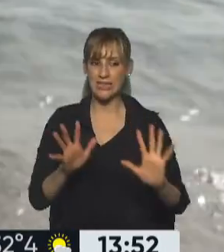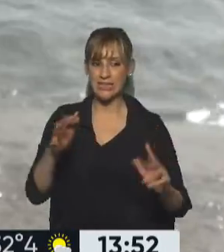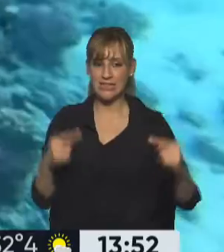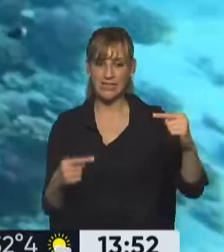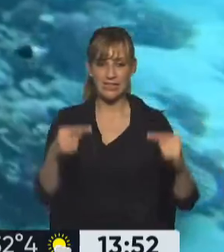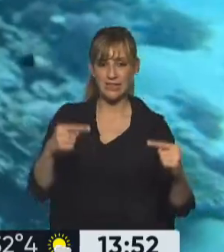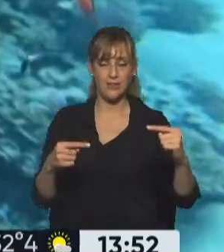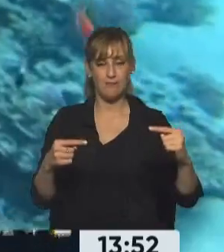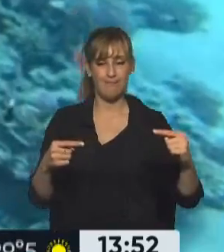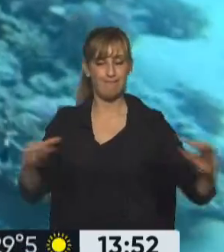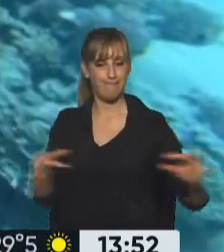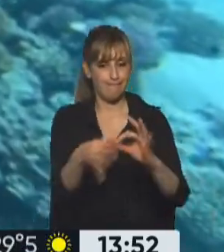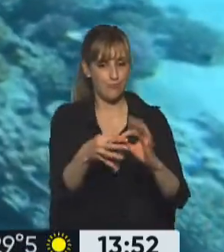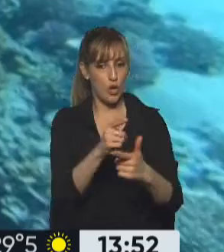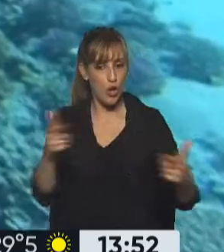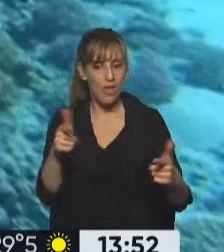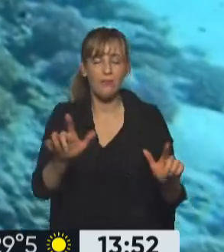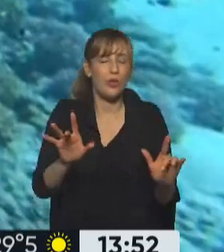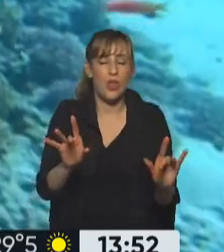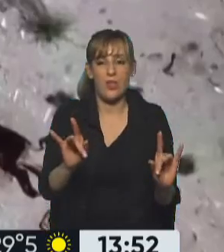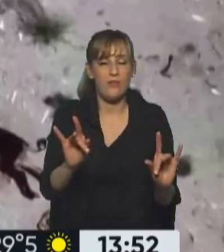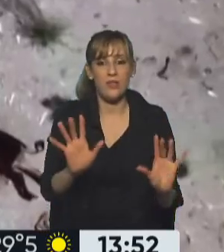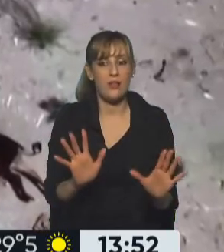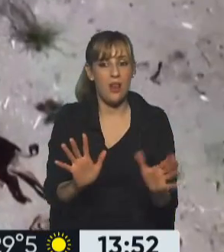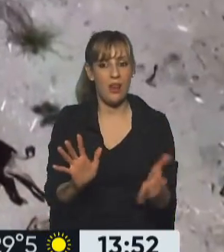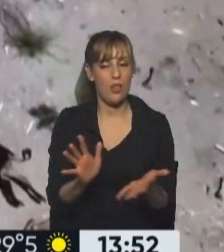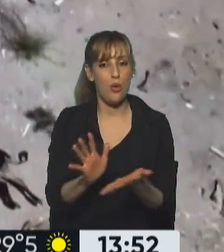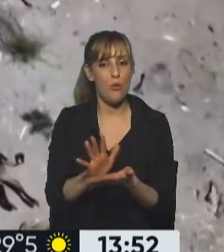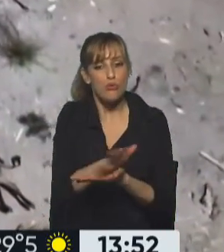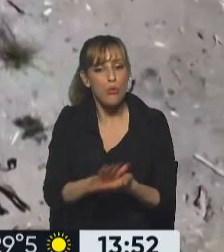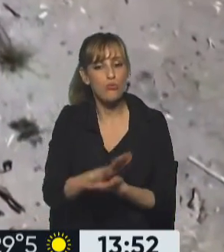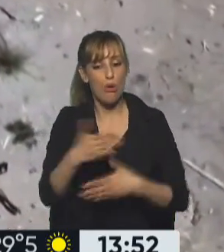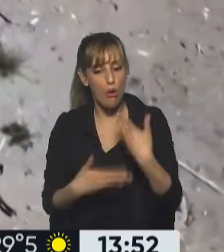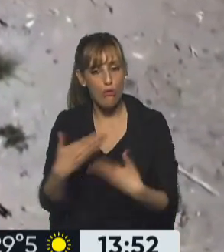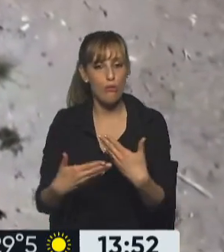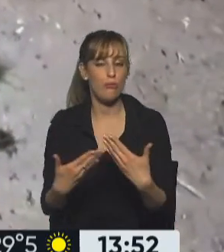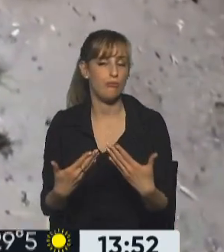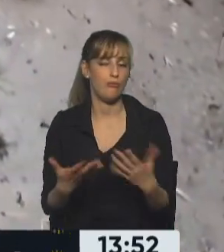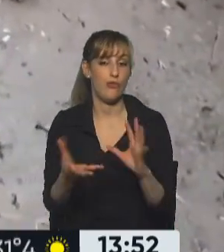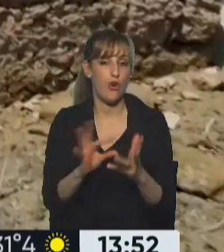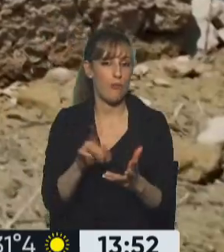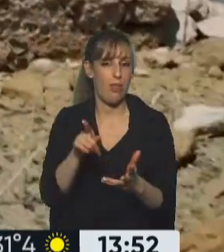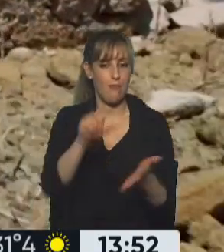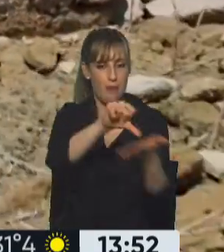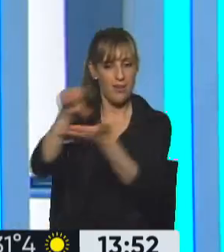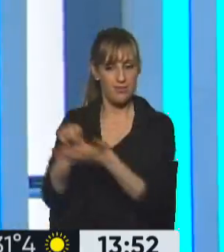en una salida sostenible y estructural sin entender cómo está cambiando el mapa geopolítico. Bien, y de Egipto nos vamos a Israel.